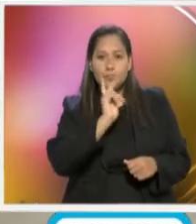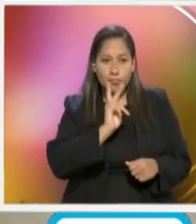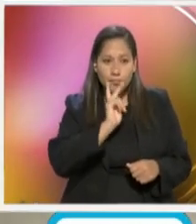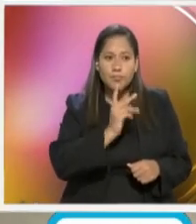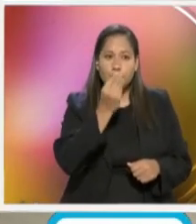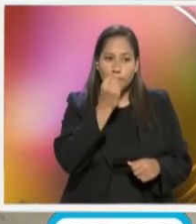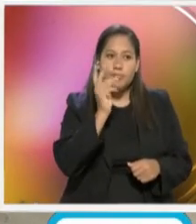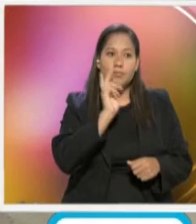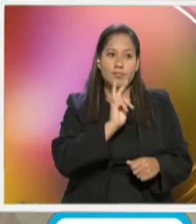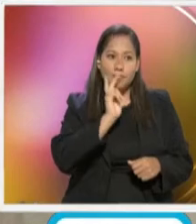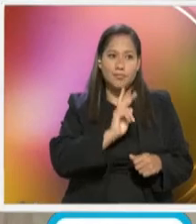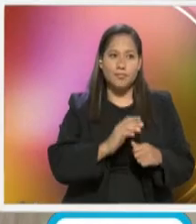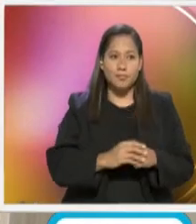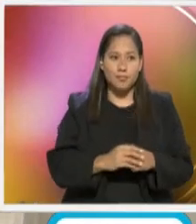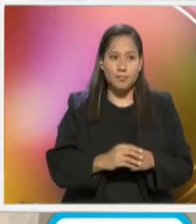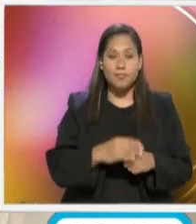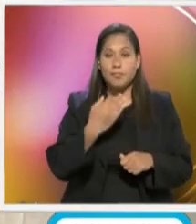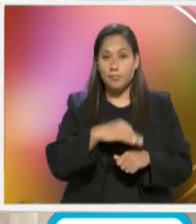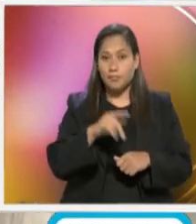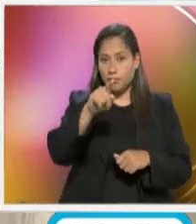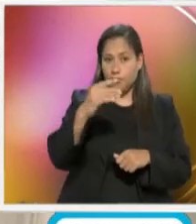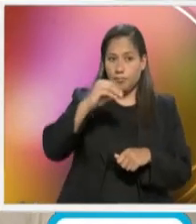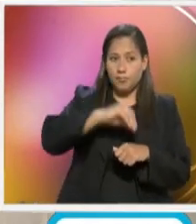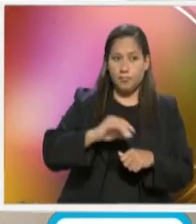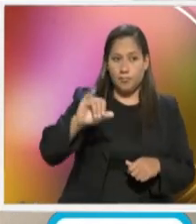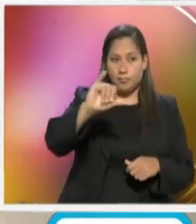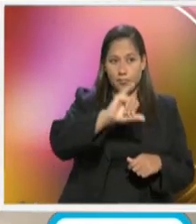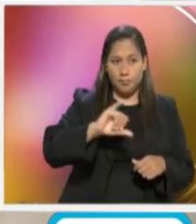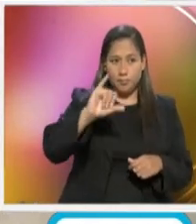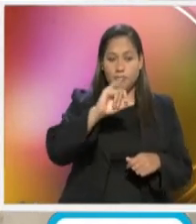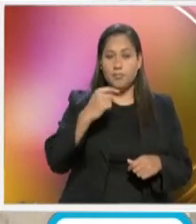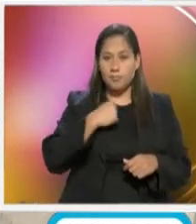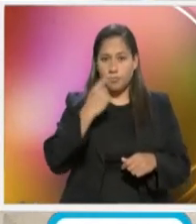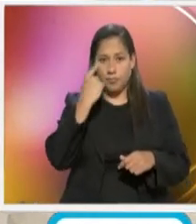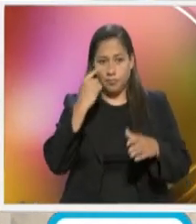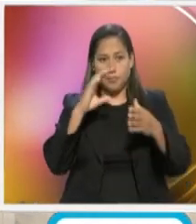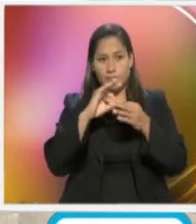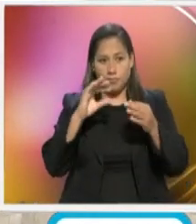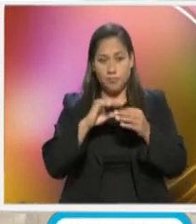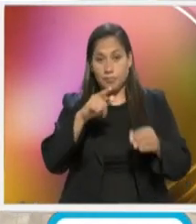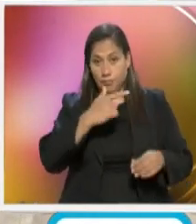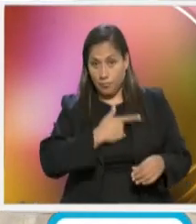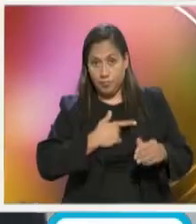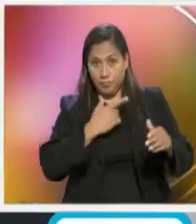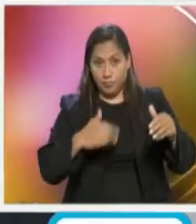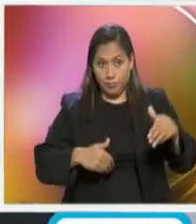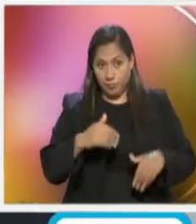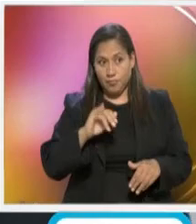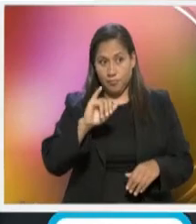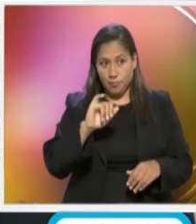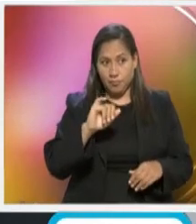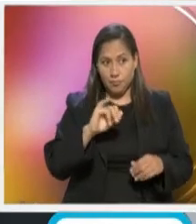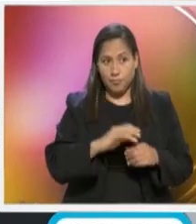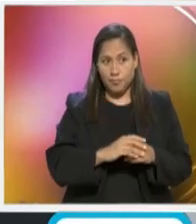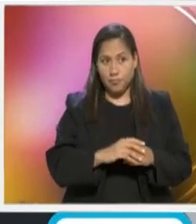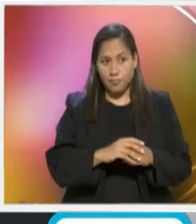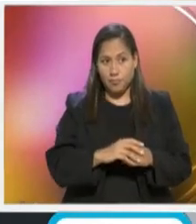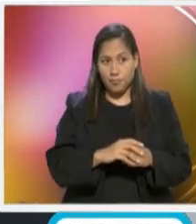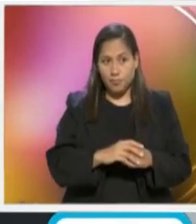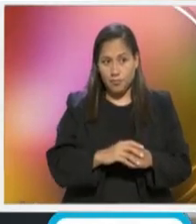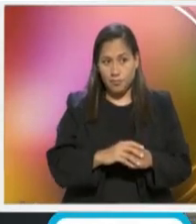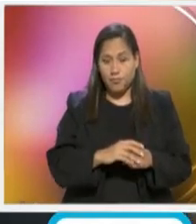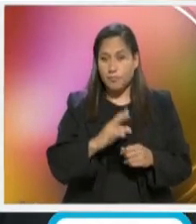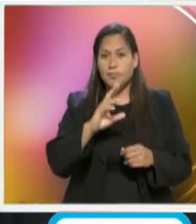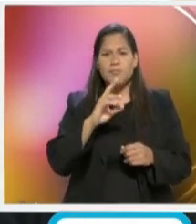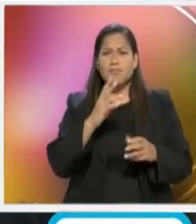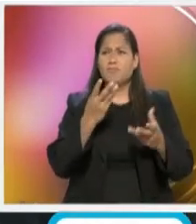honor A de ver la qué tal, probada. pues, el Sí, aceitito, mientras tú le pones el aceite, chef, yo te voy a preguntar, ¿a ti te gusta el Dímelo. teatro Sí, fíjate que sí, no voy lo que